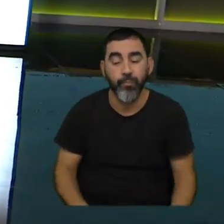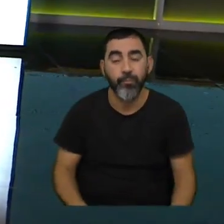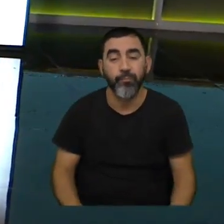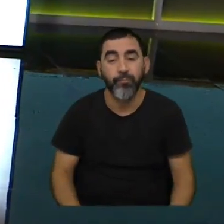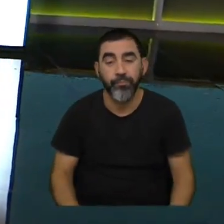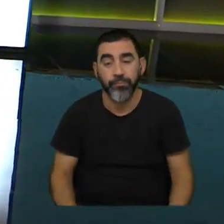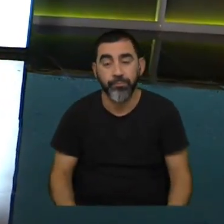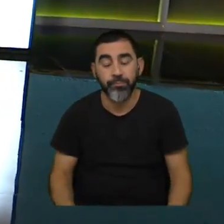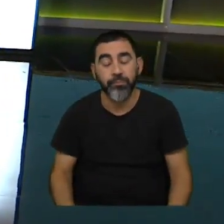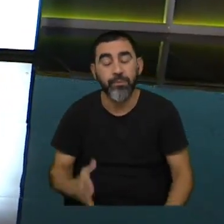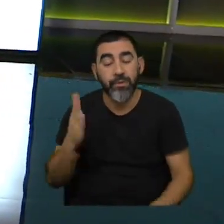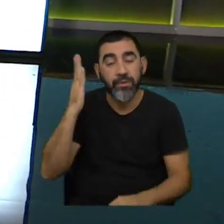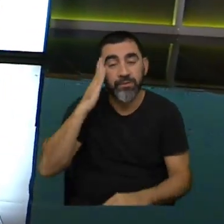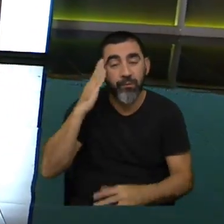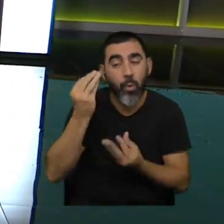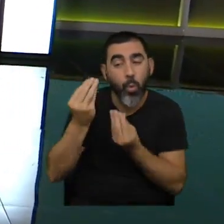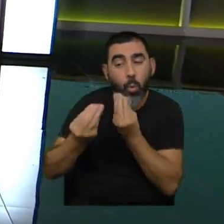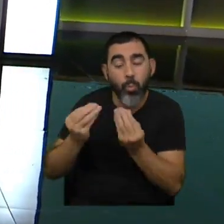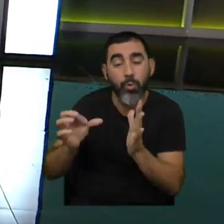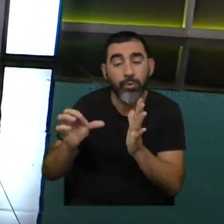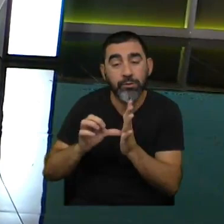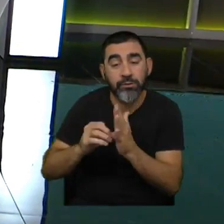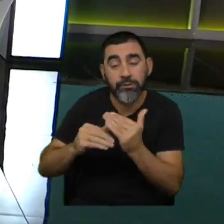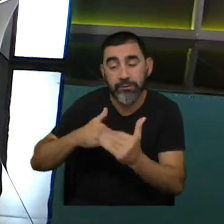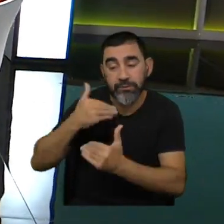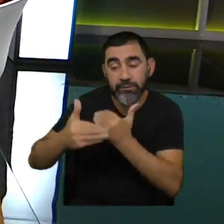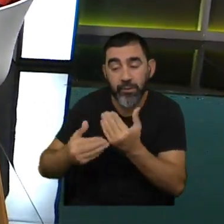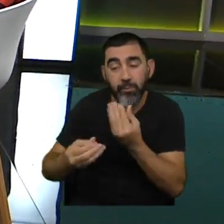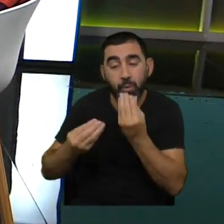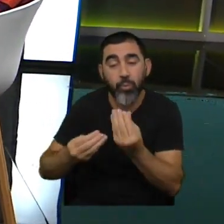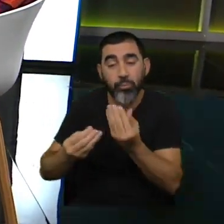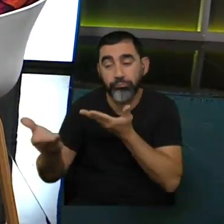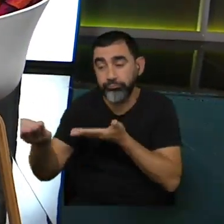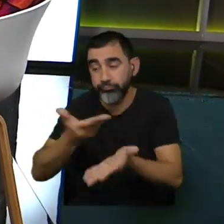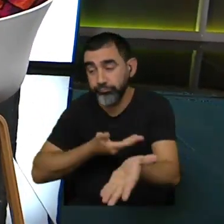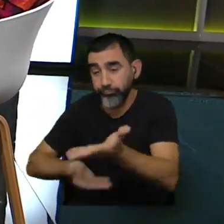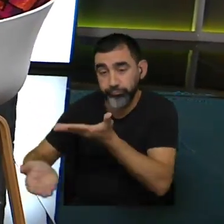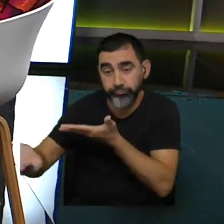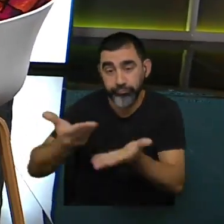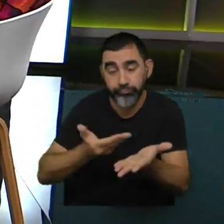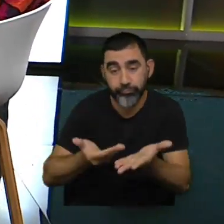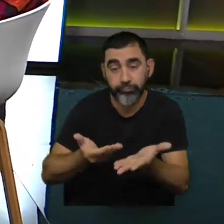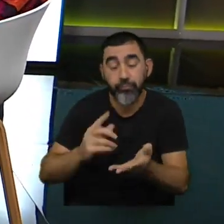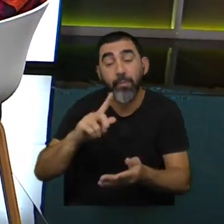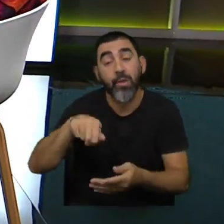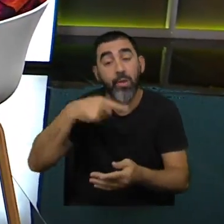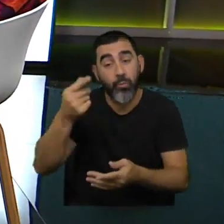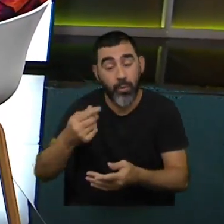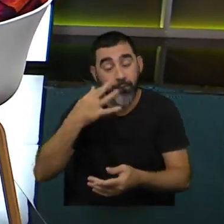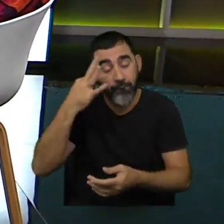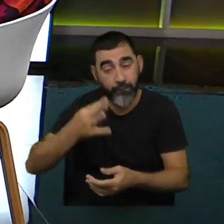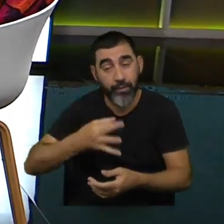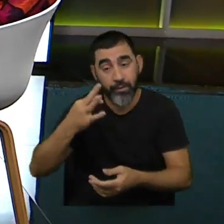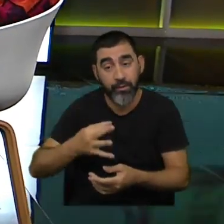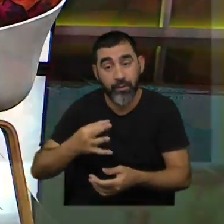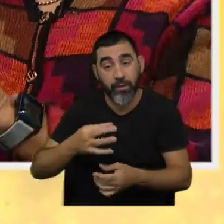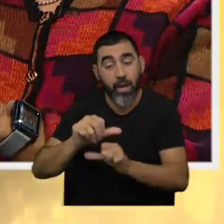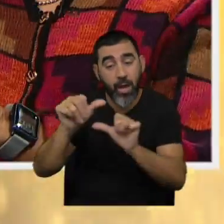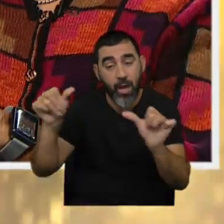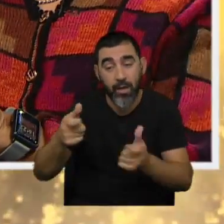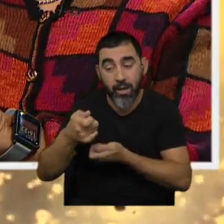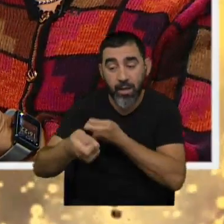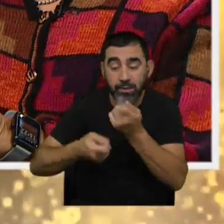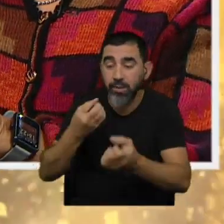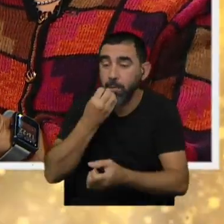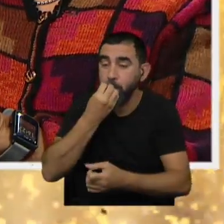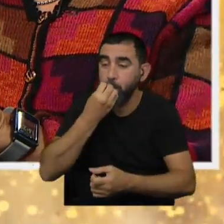es saber muy bien cómo funciona el sistema, cómo funcionan las interacciones para hacer